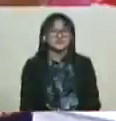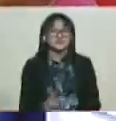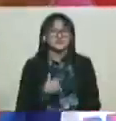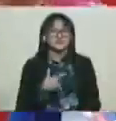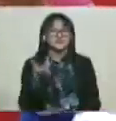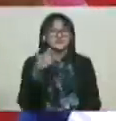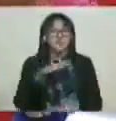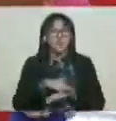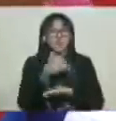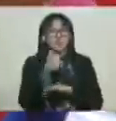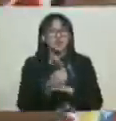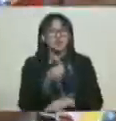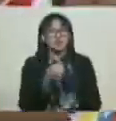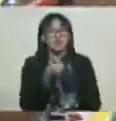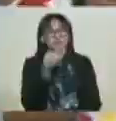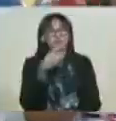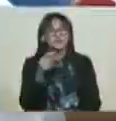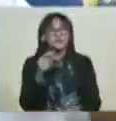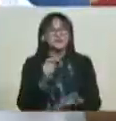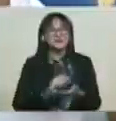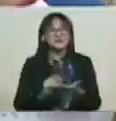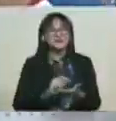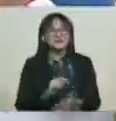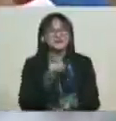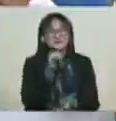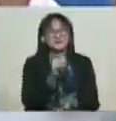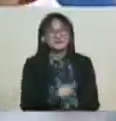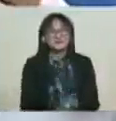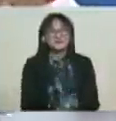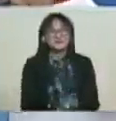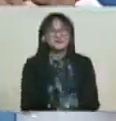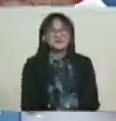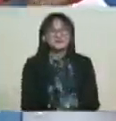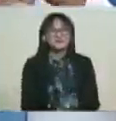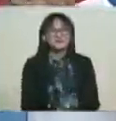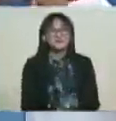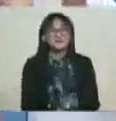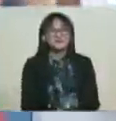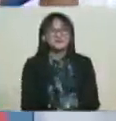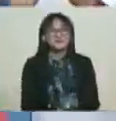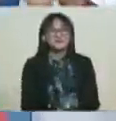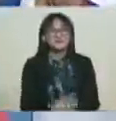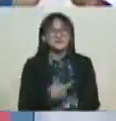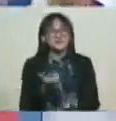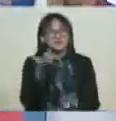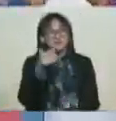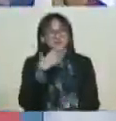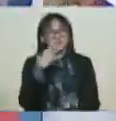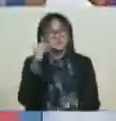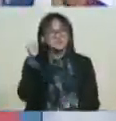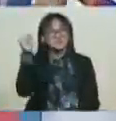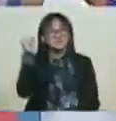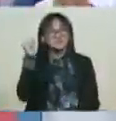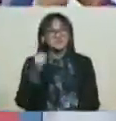el culpable de lo bueno y de lo malo y aquí estoy de pie si soy yo nicolás maduro el